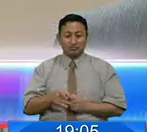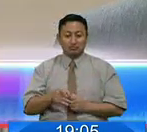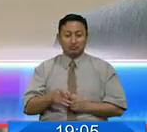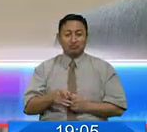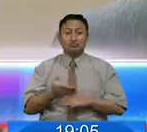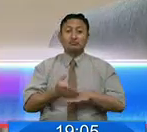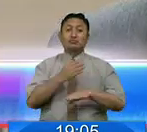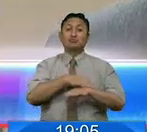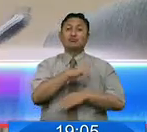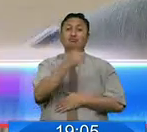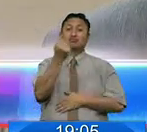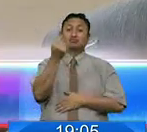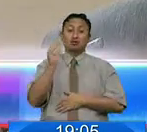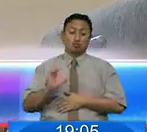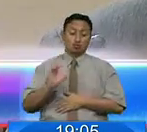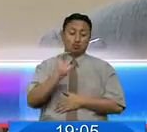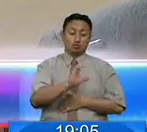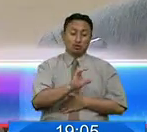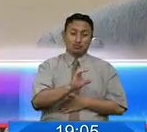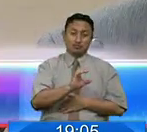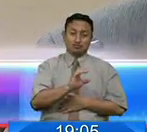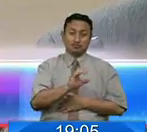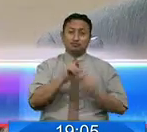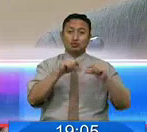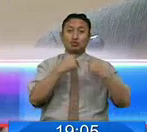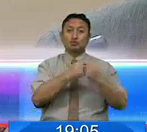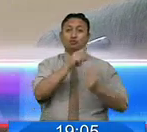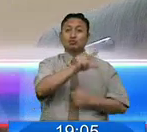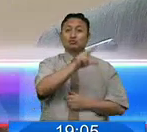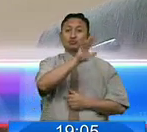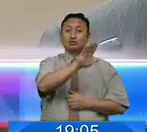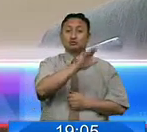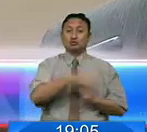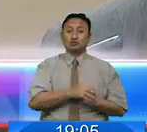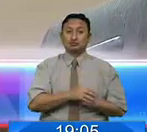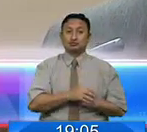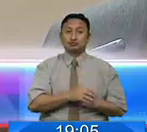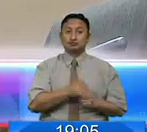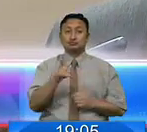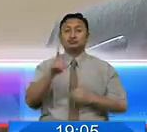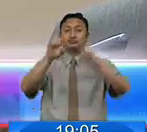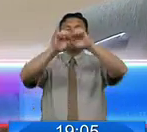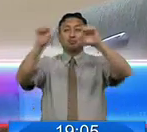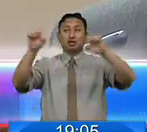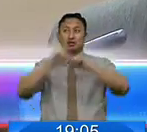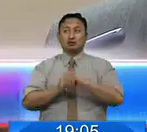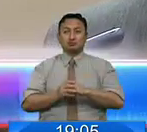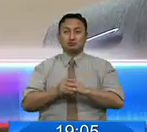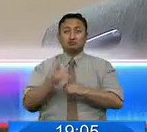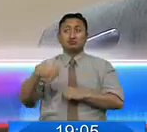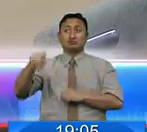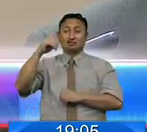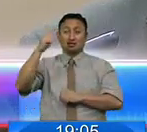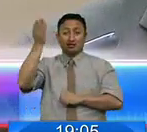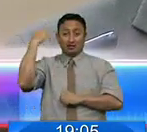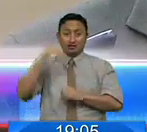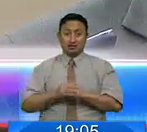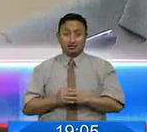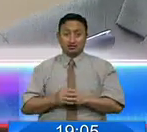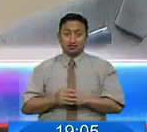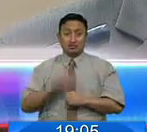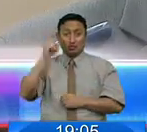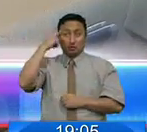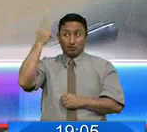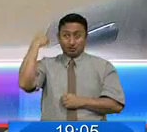entrega de recursos a alianza país por parte de estos empresarios que fueron chantajeados por parte del